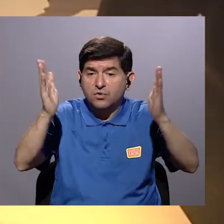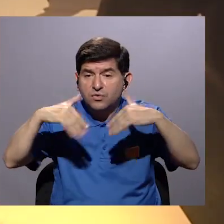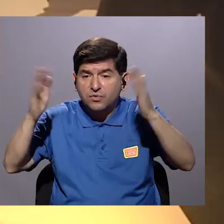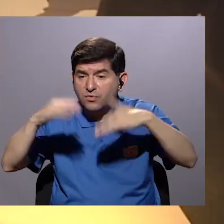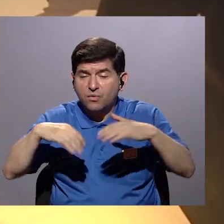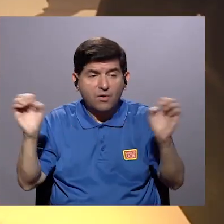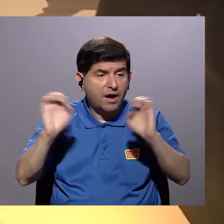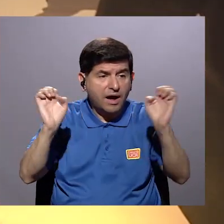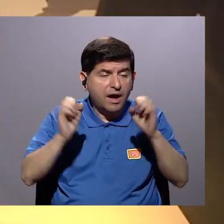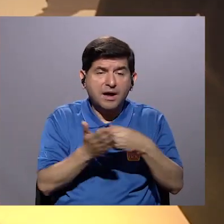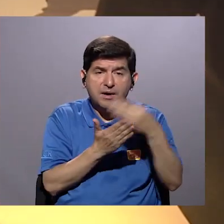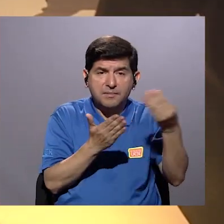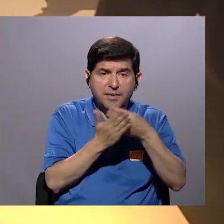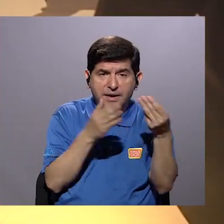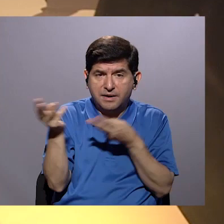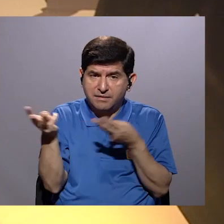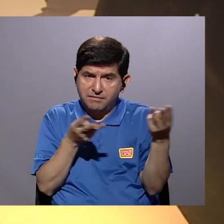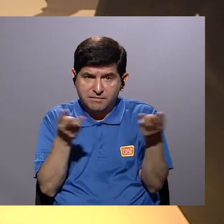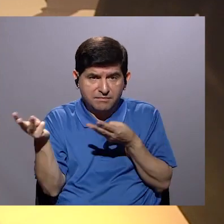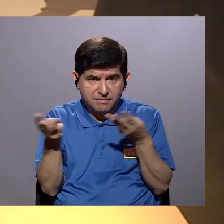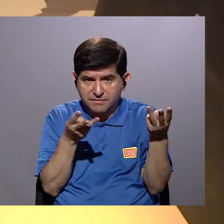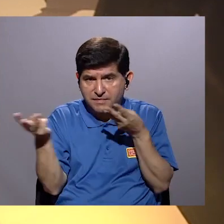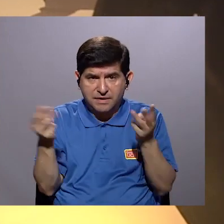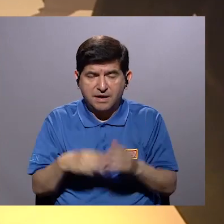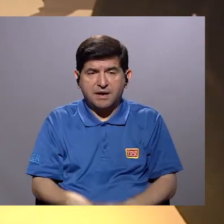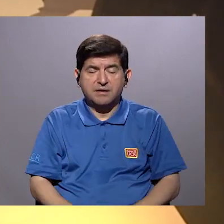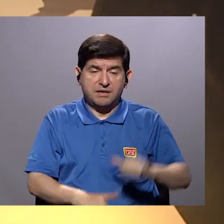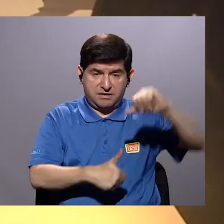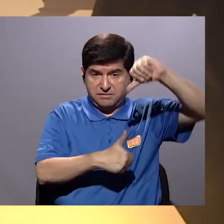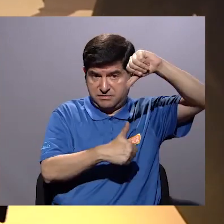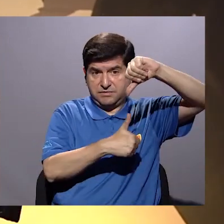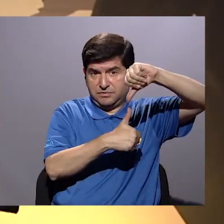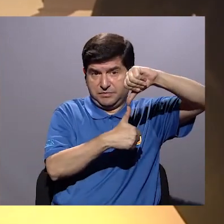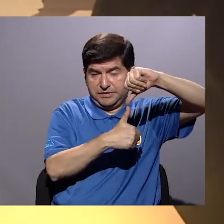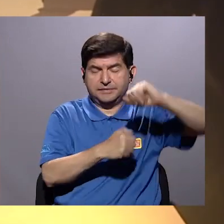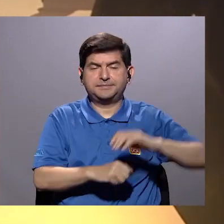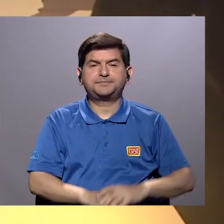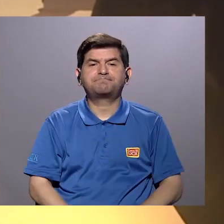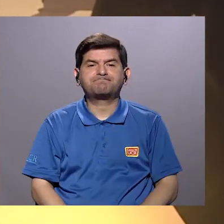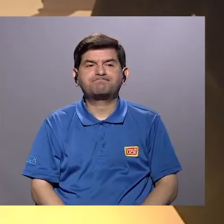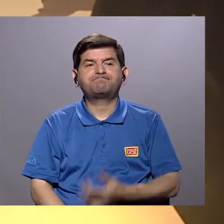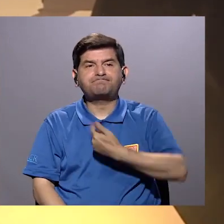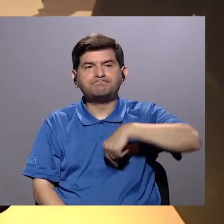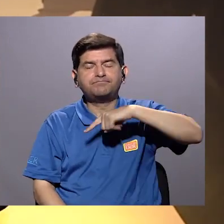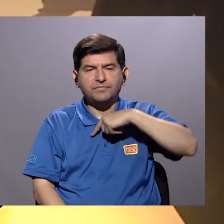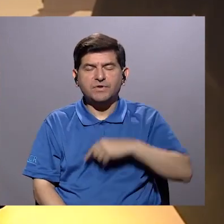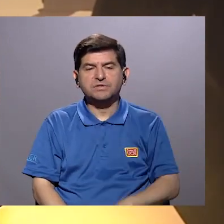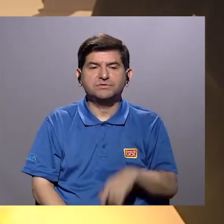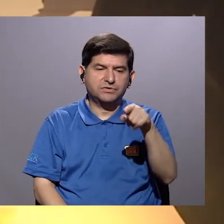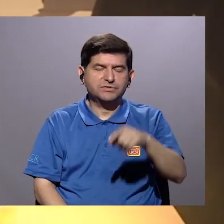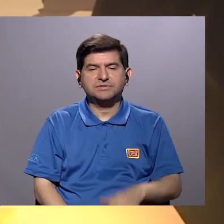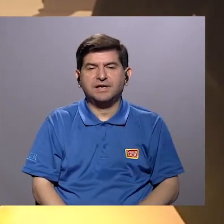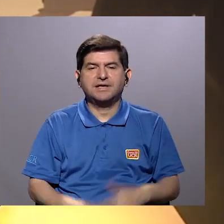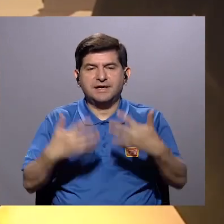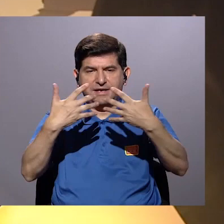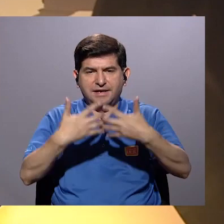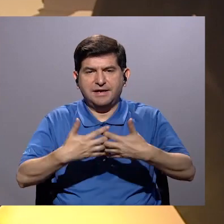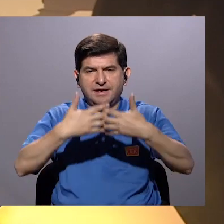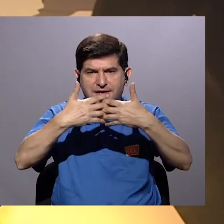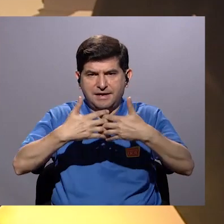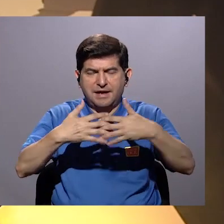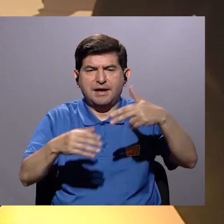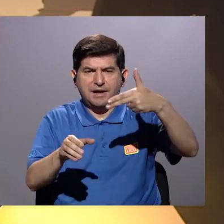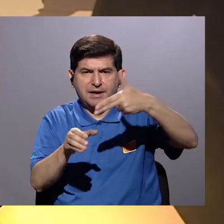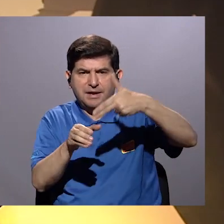energía que podamos comprar del mercado centroamericano, ¿verdad? Y entonces tenemos que encender las plantas, ¿verdad? Que